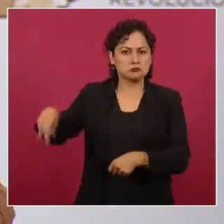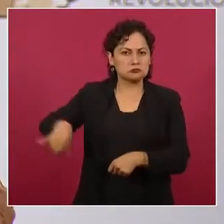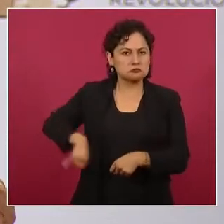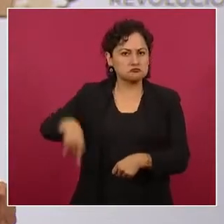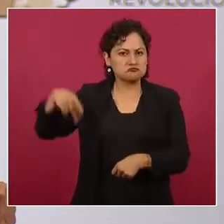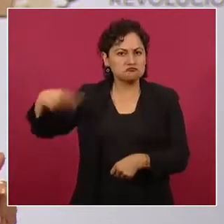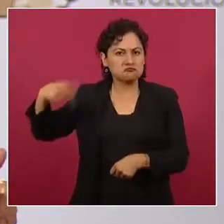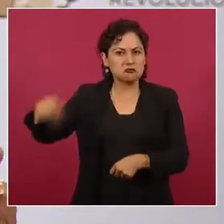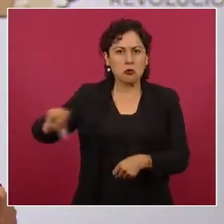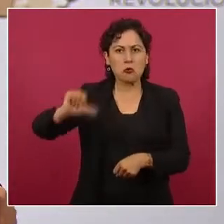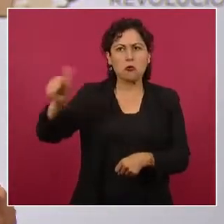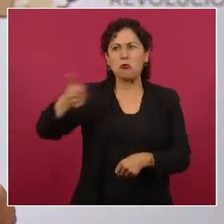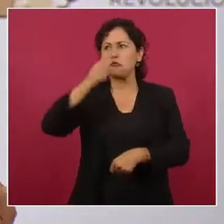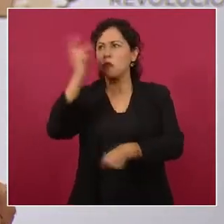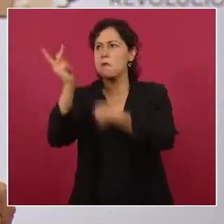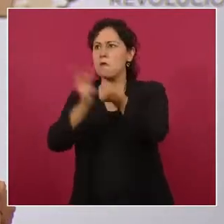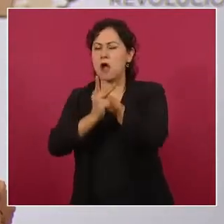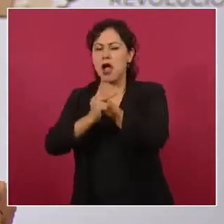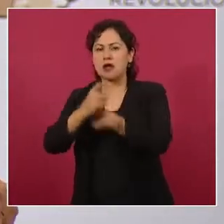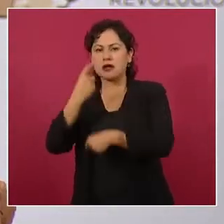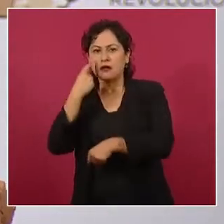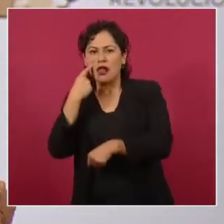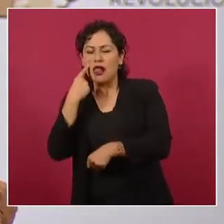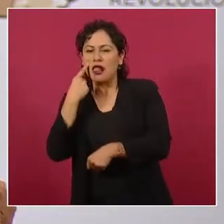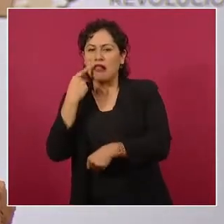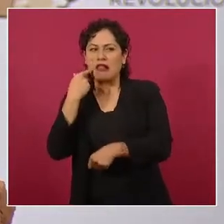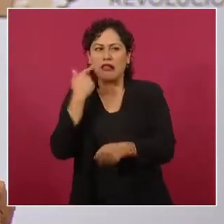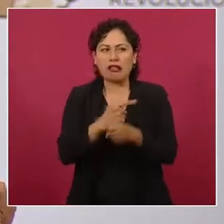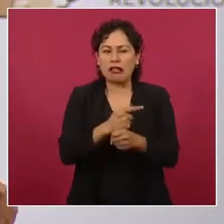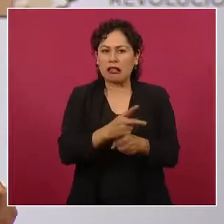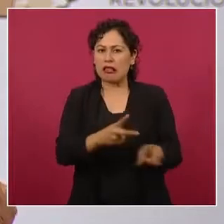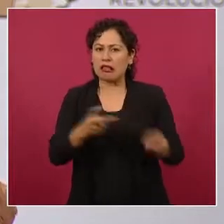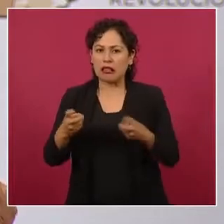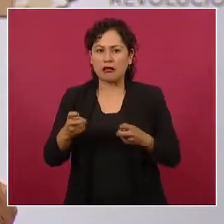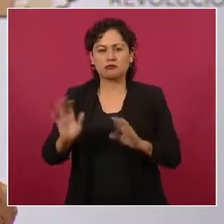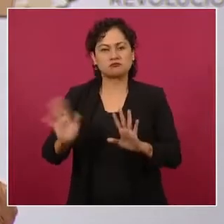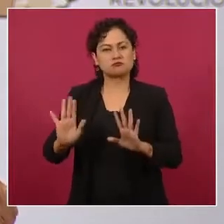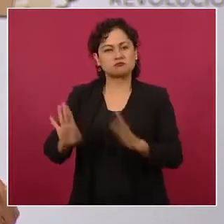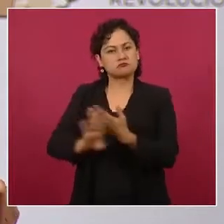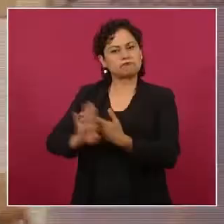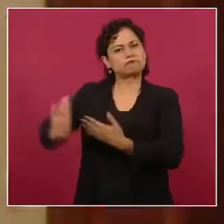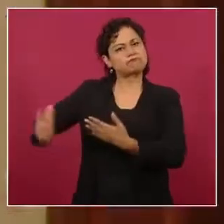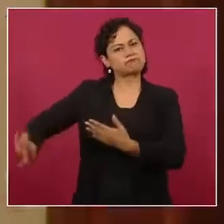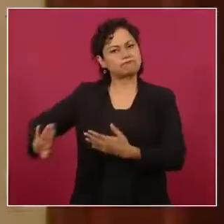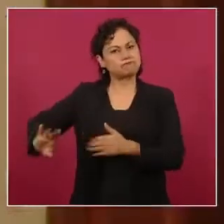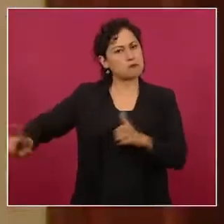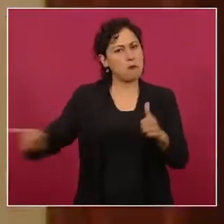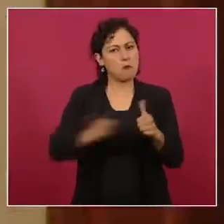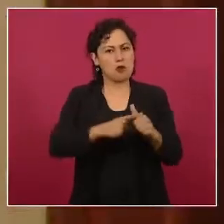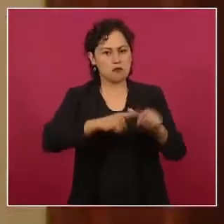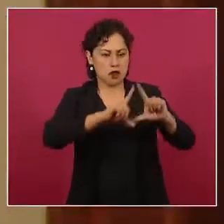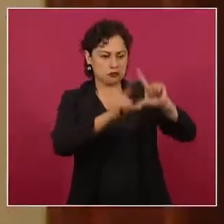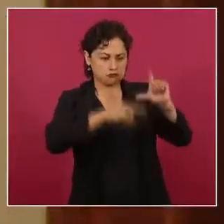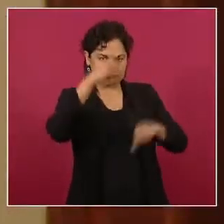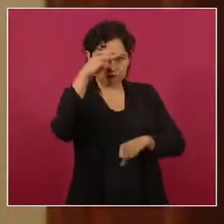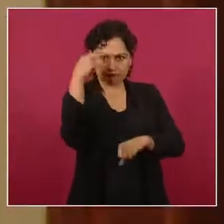intereses extranjeros, por encima del interés general, del interés de la patria. Por eso lo